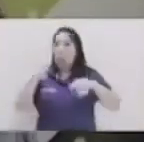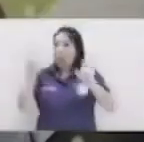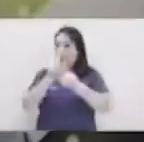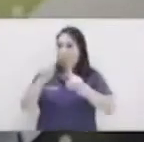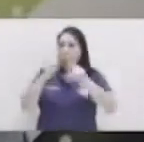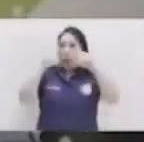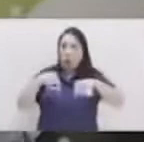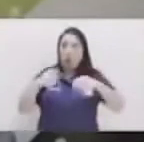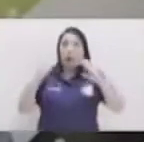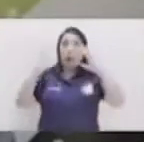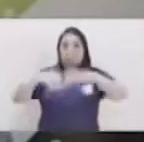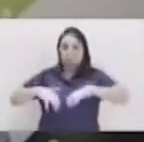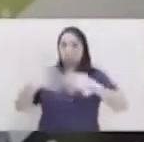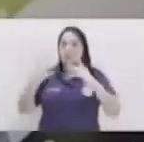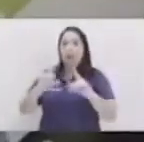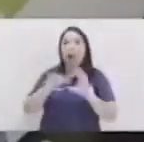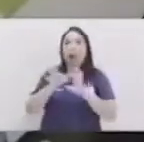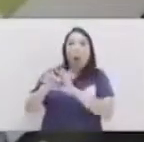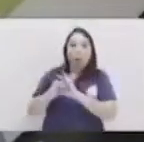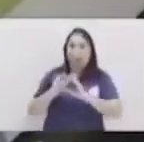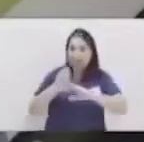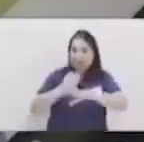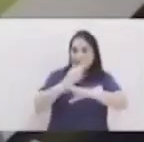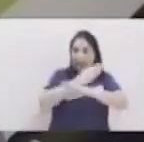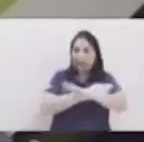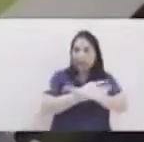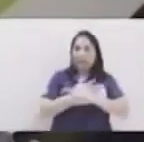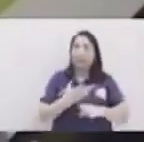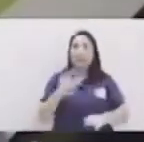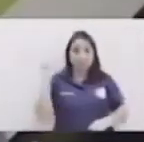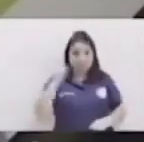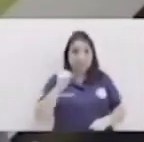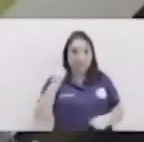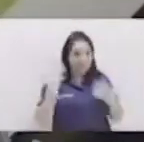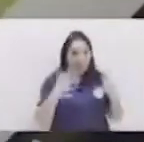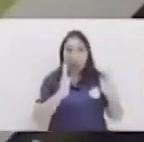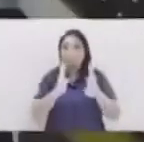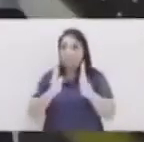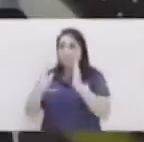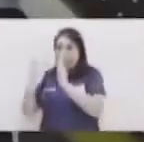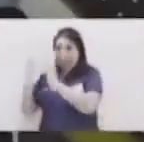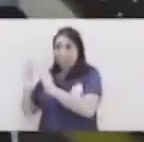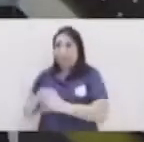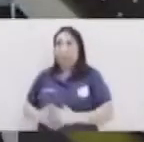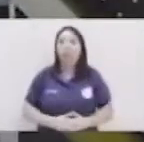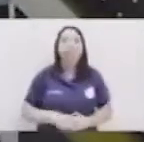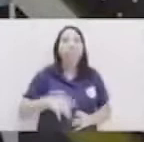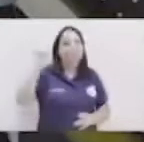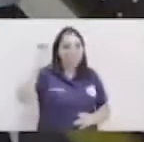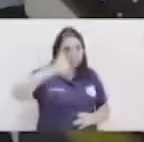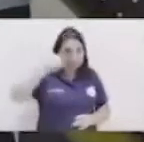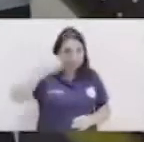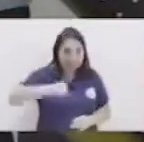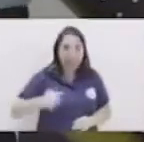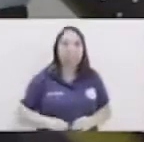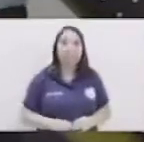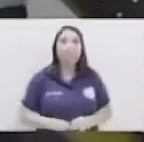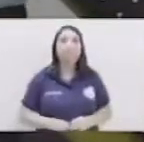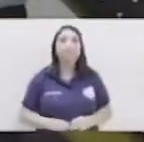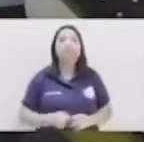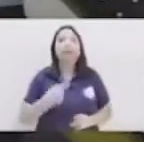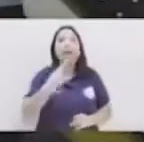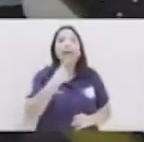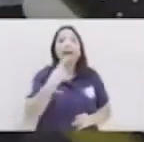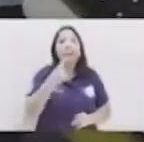actualidad lo que hacemos es prevenir para que el desastre tenga un menor impacto y estemos más preparados para afrontarlo. Así es, Claudia. Incluso